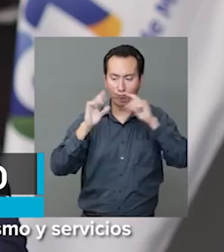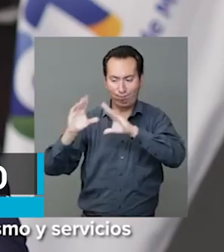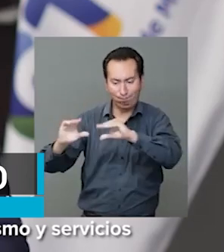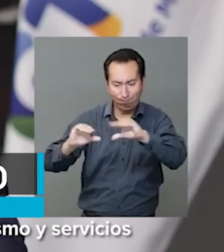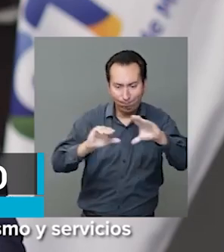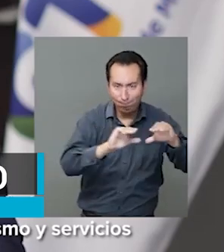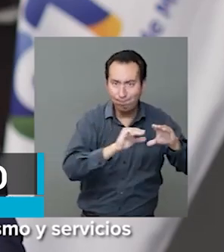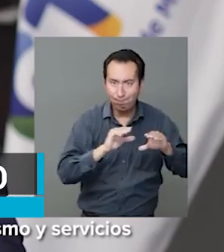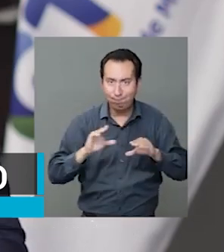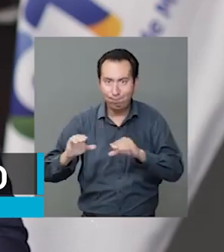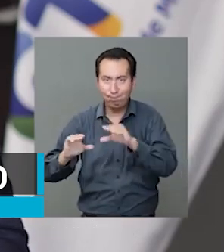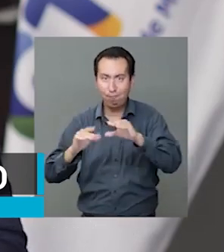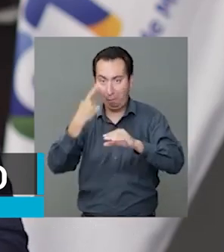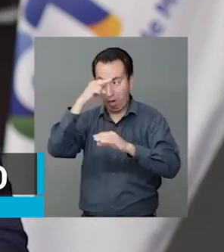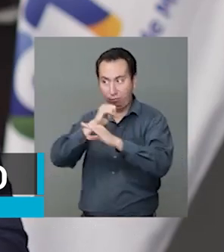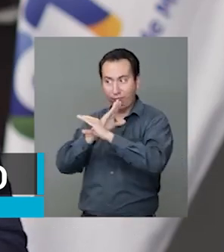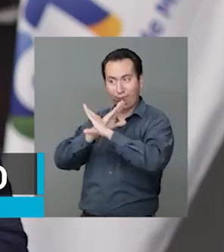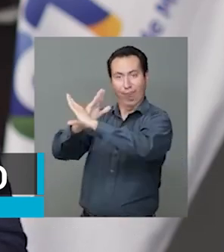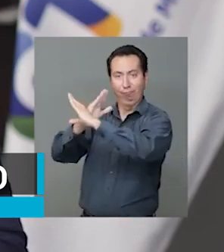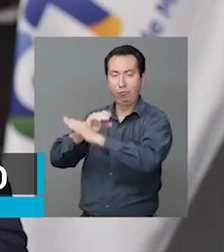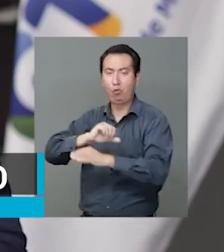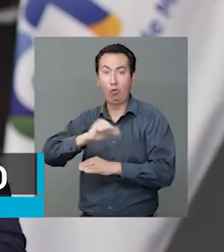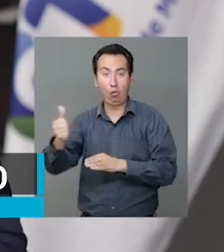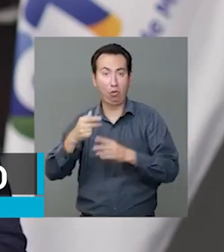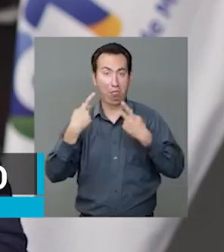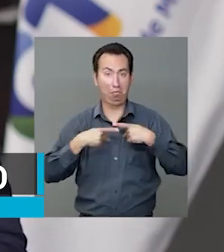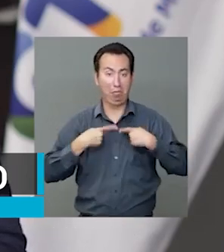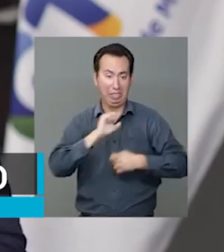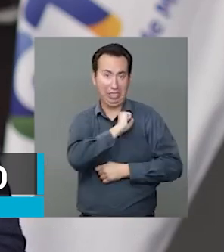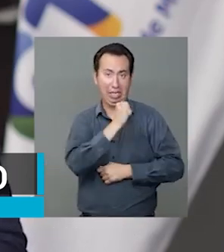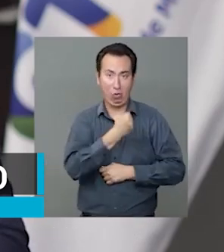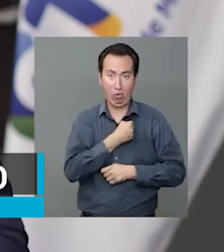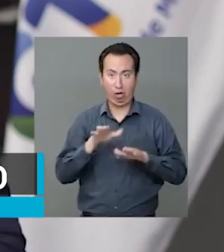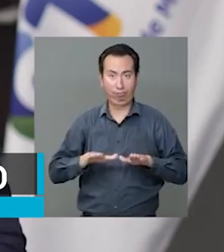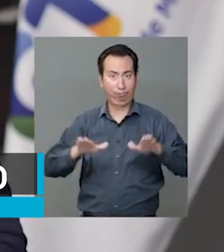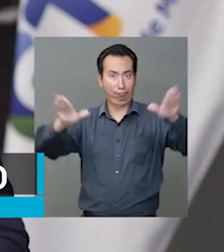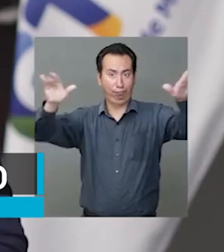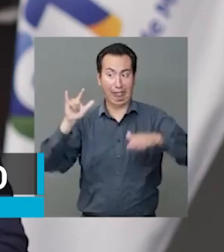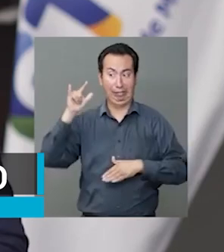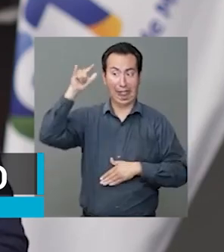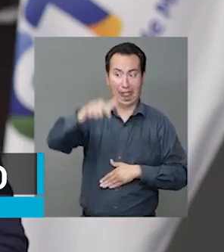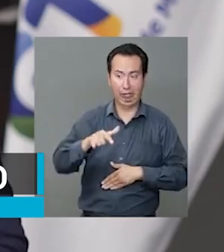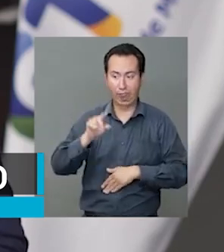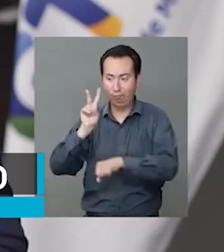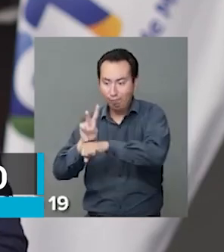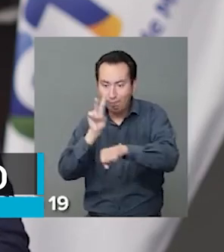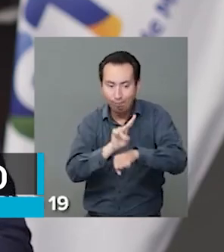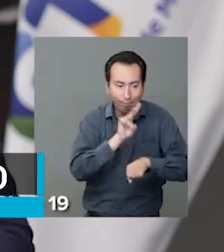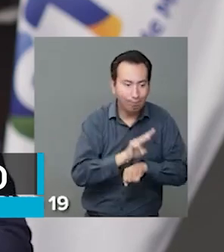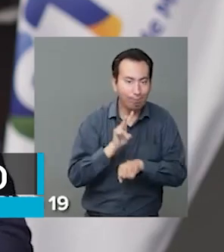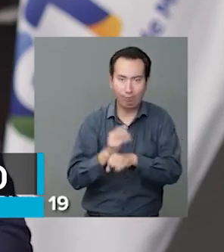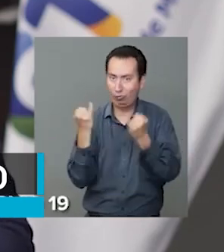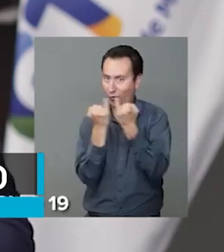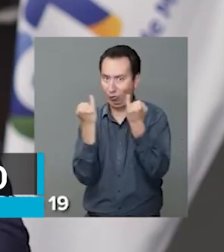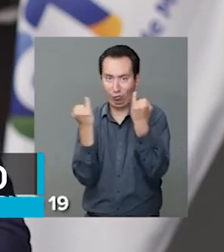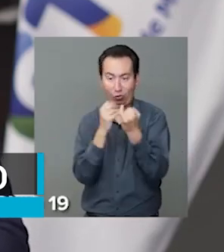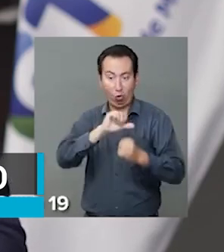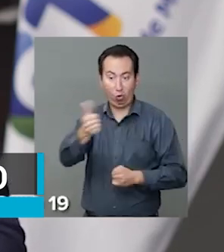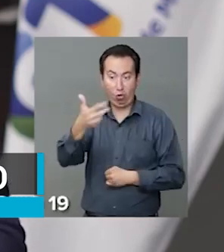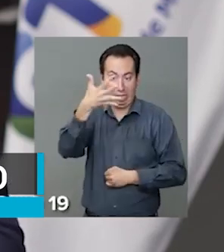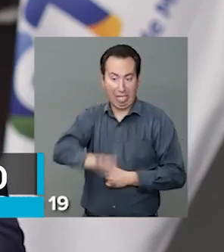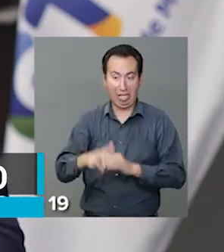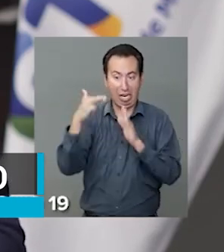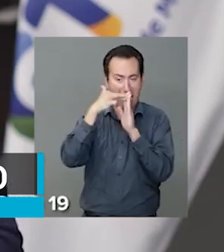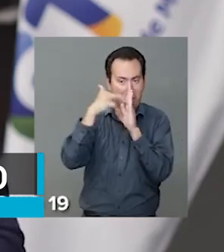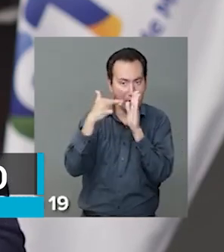hotelera turismo y servicios tenemos una vigilancia sanitaria permanente en el Aeropuerto Internacional de Guanajuato generamos un